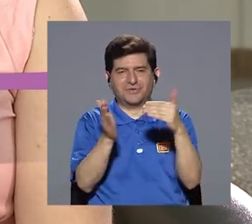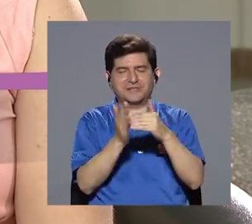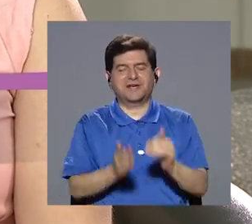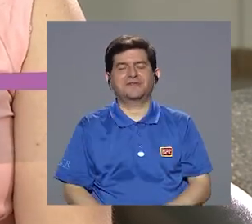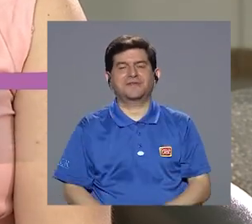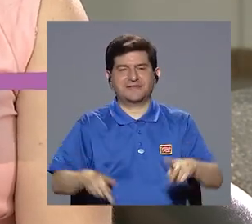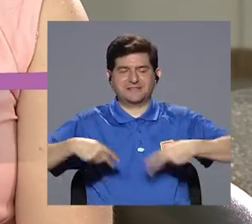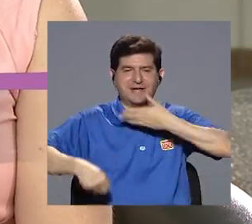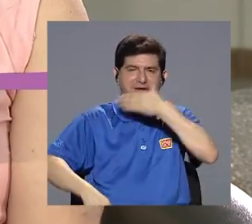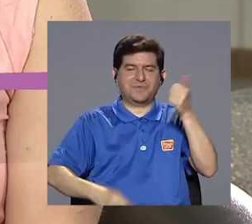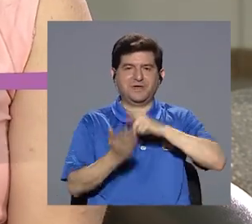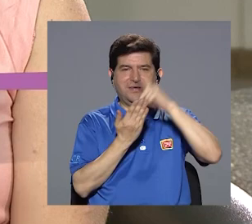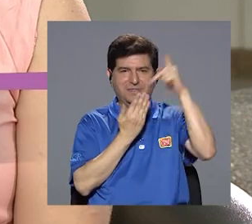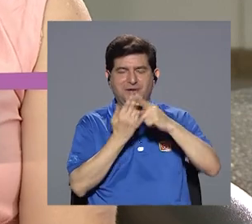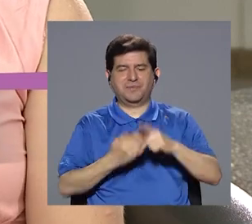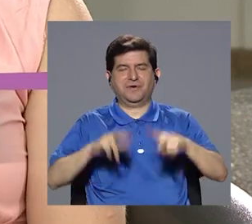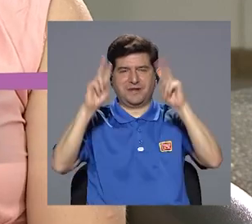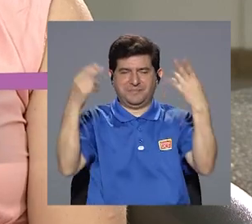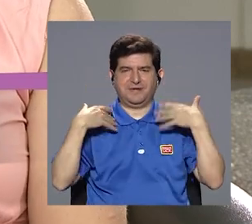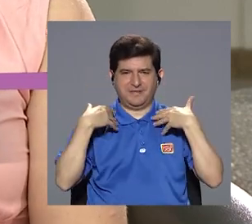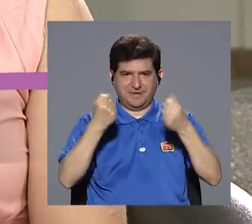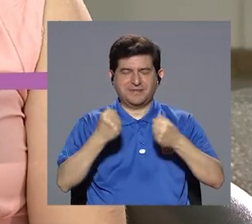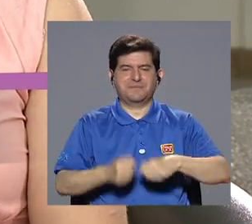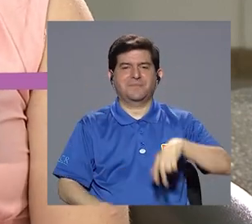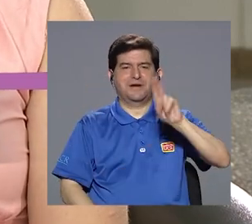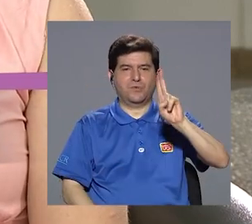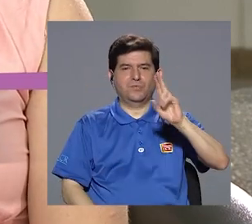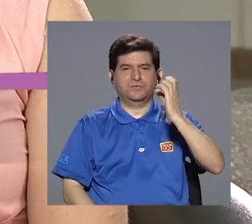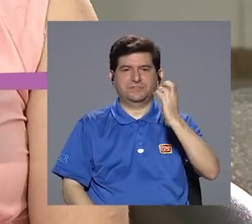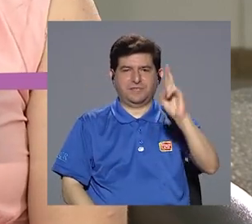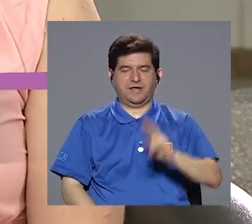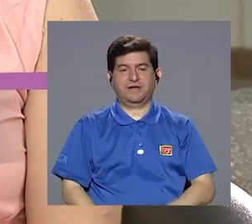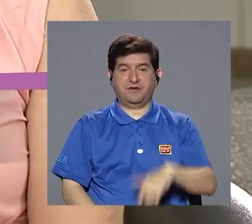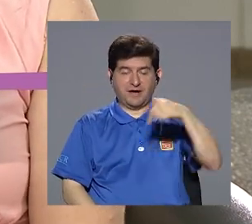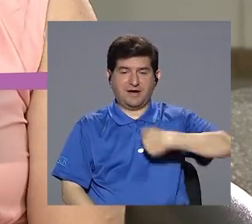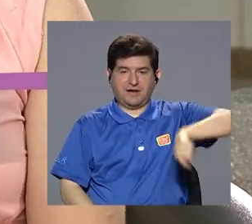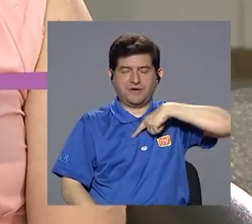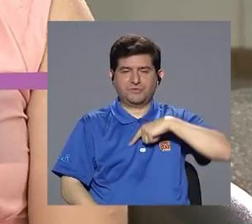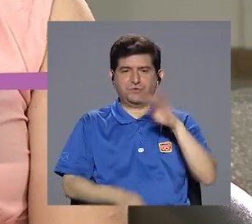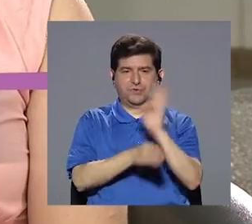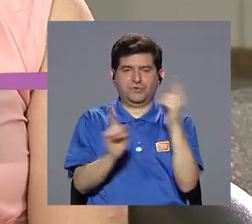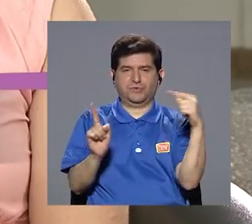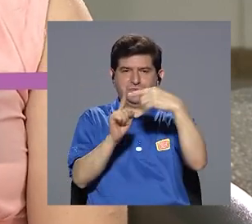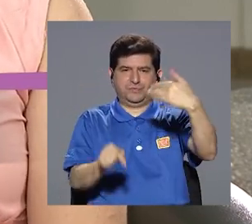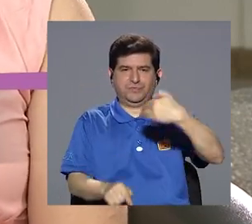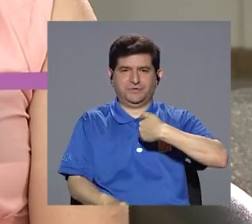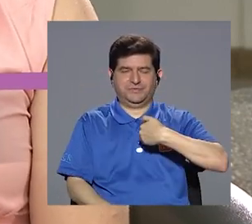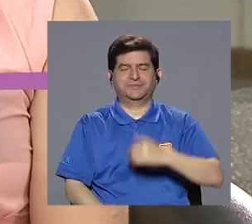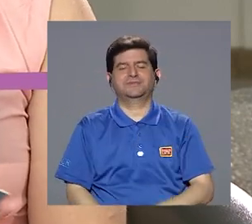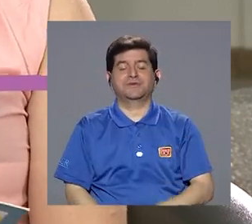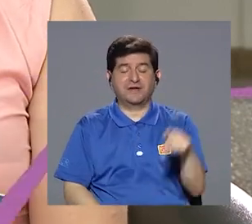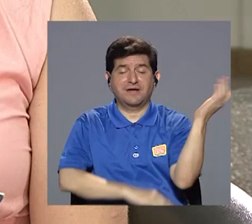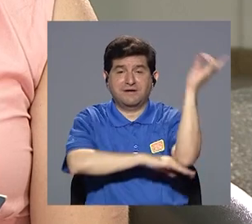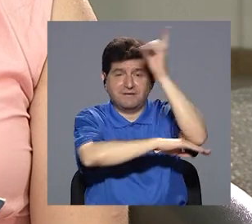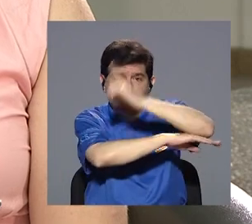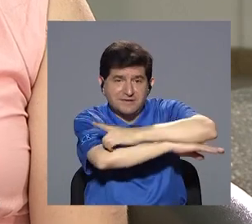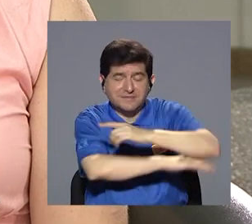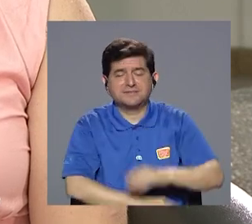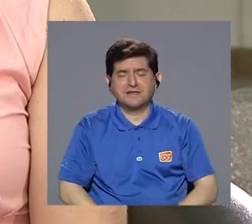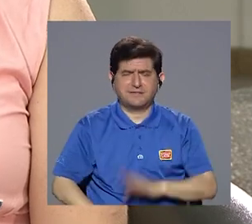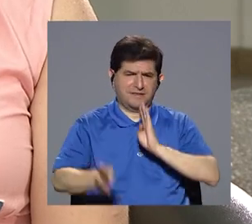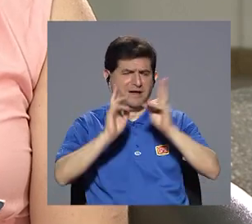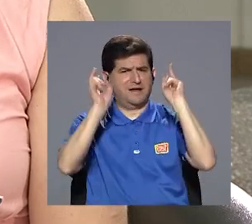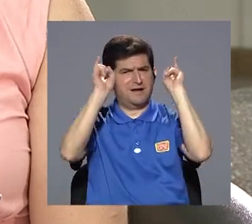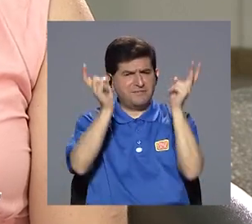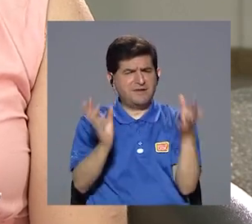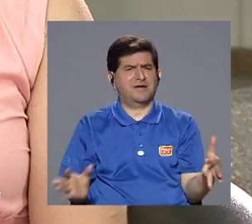una vez más a Vivir Mejor, la telerevista de temas de salud de la Universidad de Costa Rica, donde hacemos televisión con sentido. El día de hoy vamos a